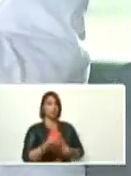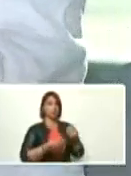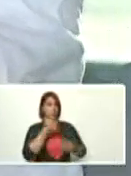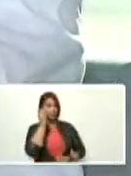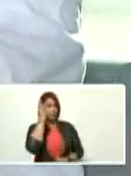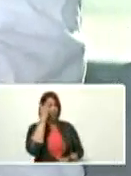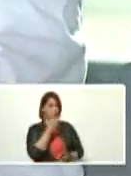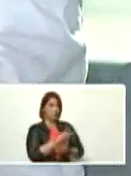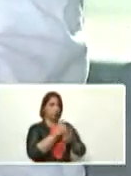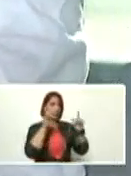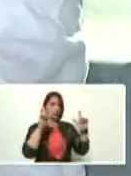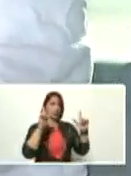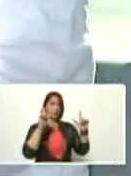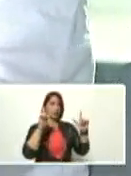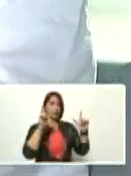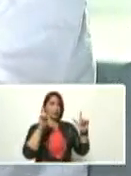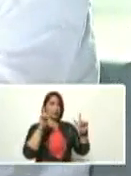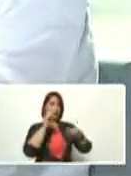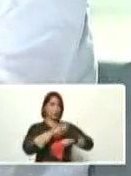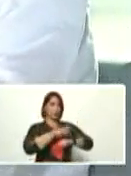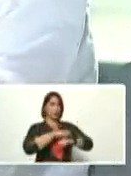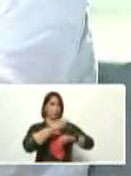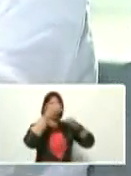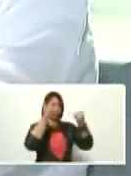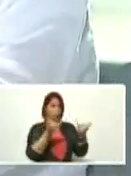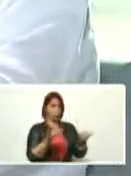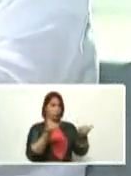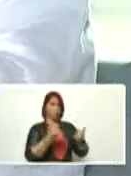la liberación en el tiempo presente.